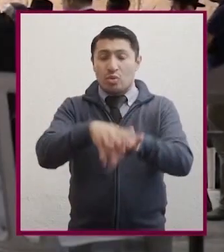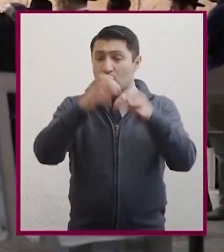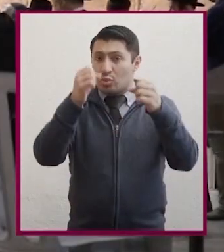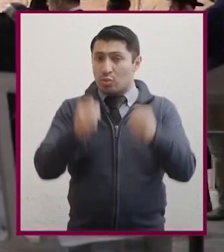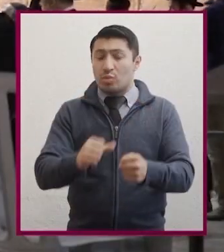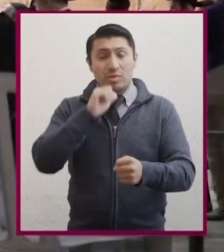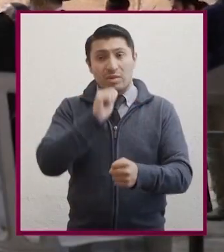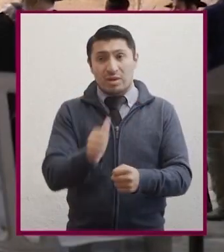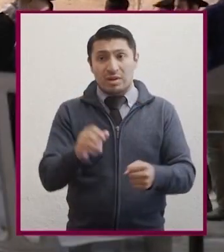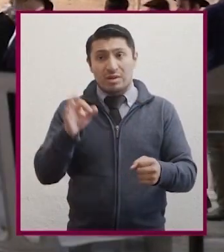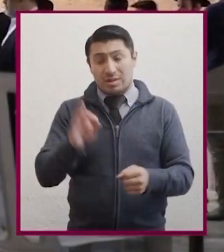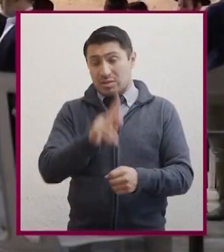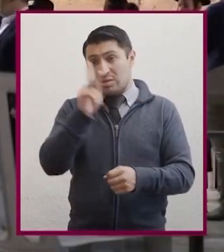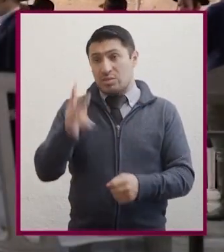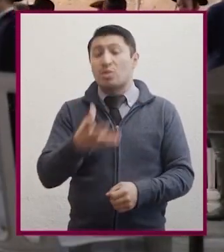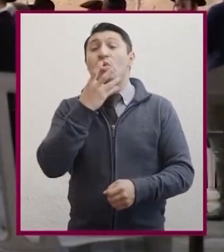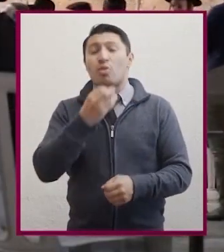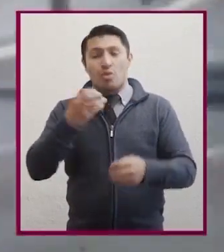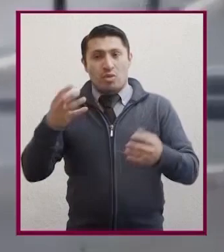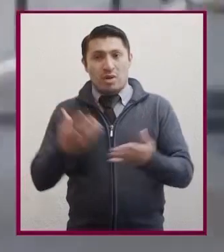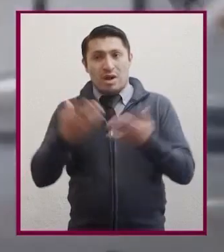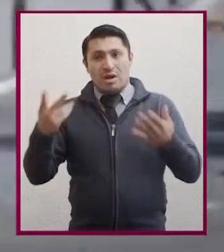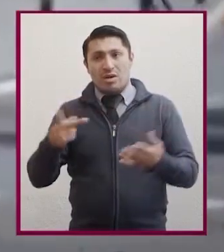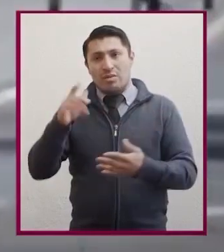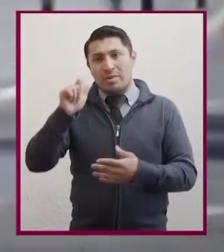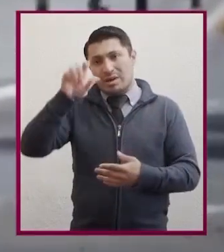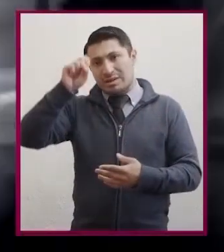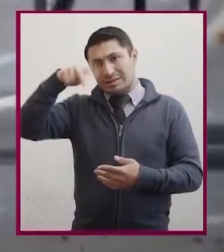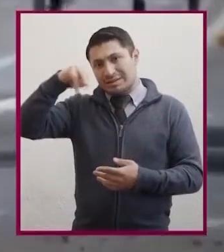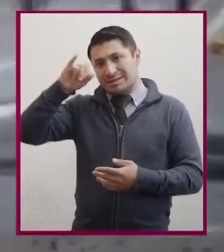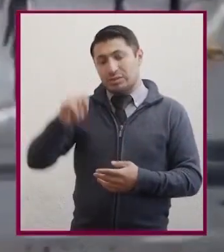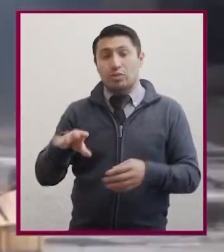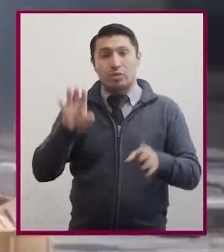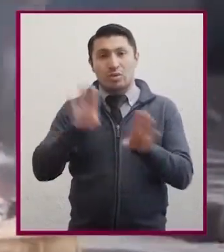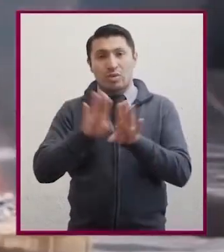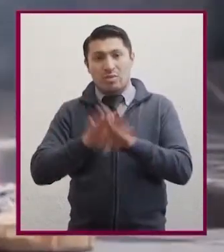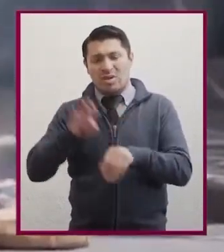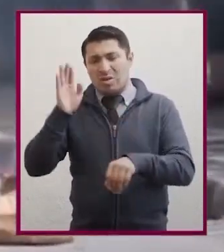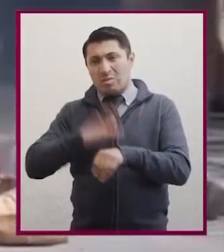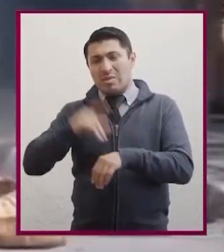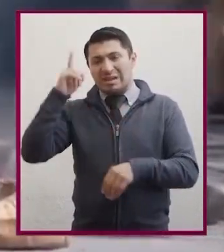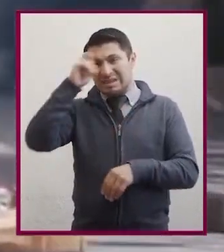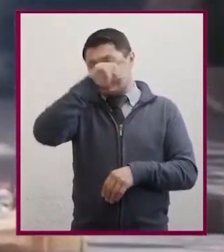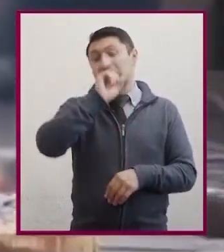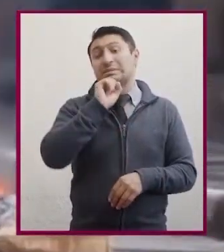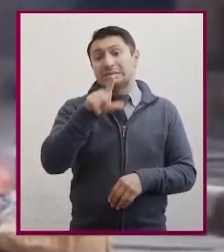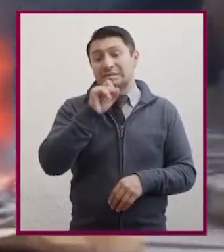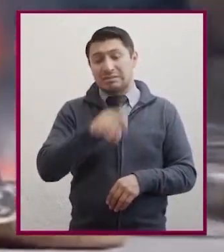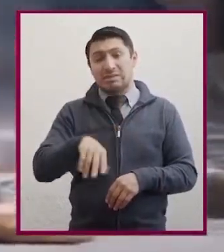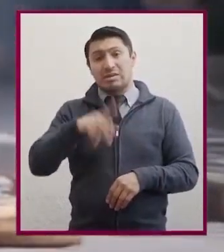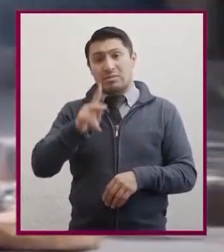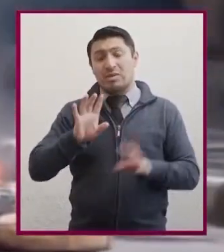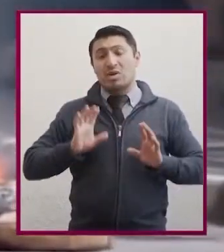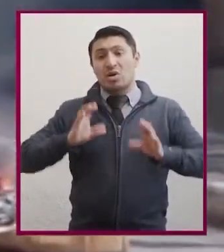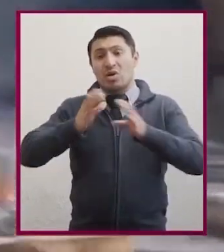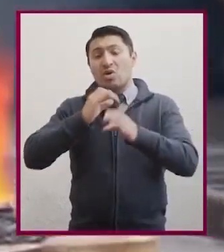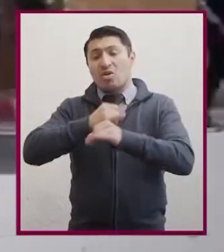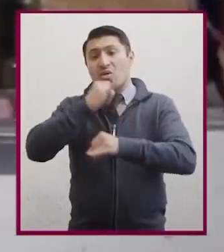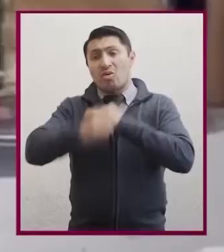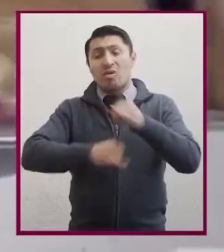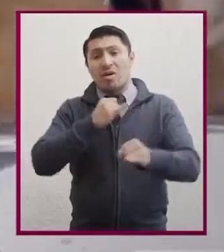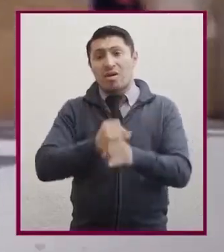El pueblo judío lo vivió y ahora el pueblo palestino lo vive de manera cada vez más difícil, sin que la comunidad